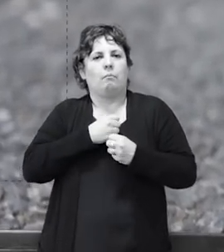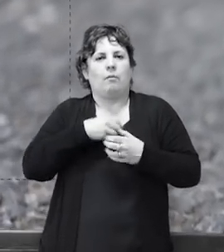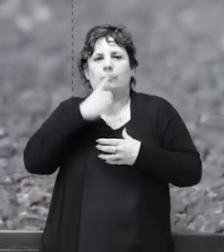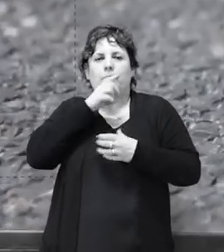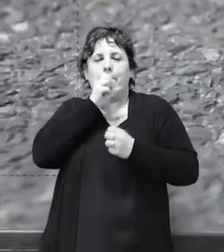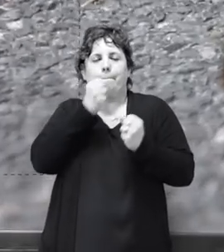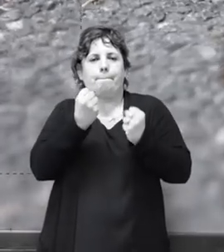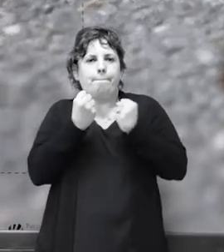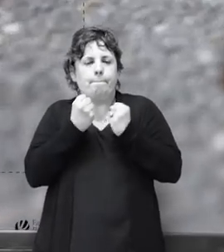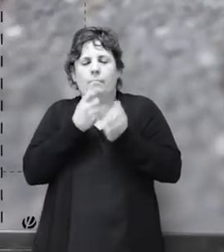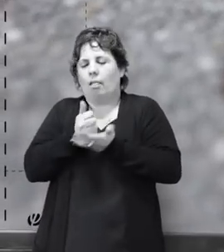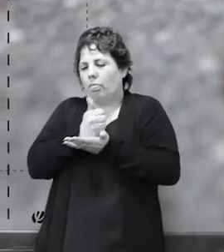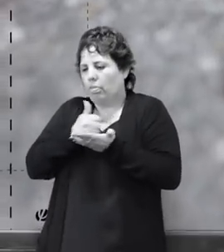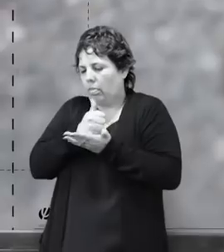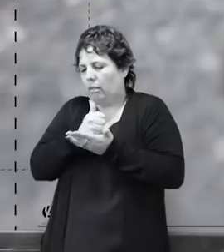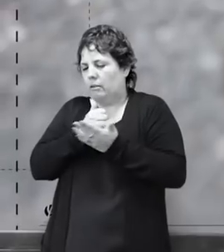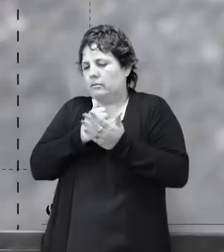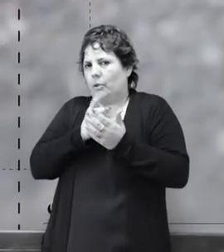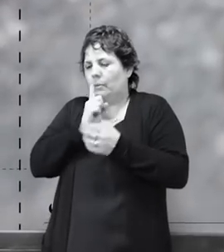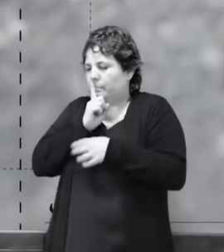aislamiento, de retraimiento,